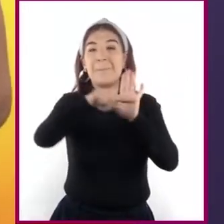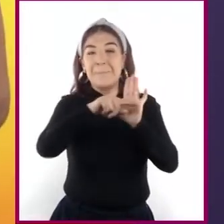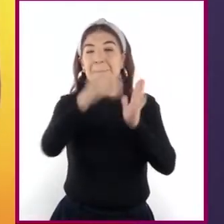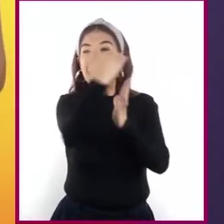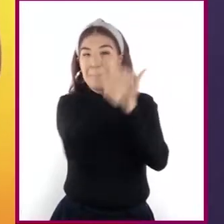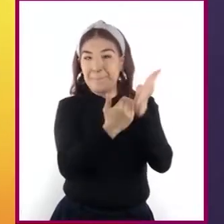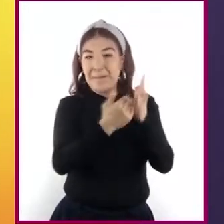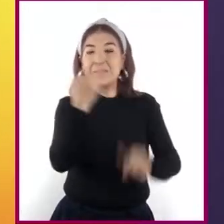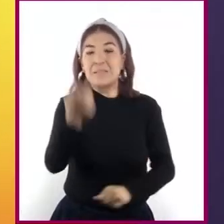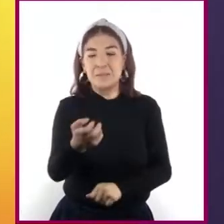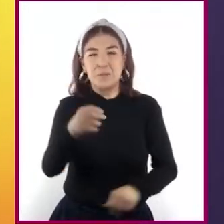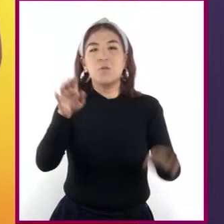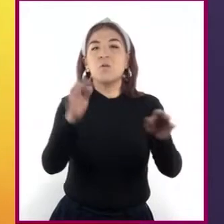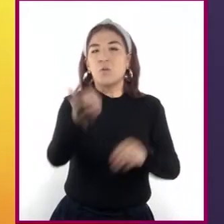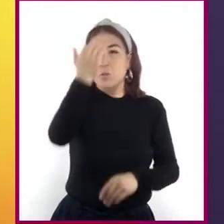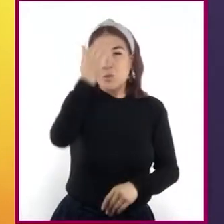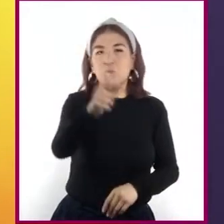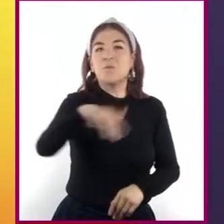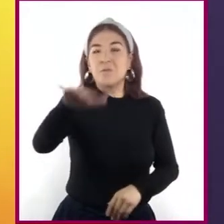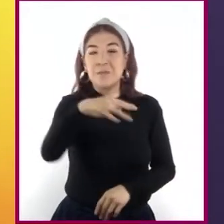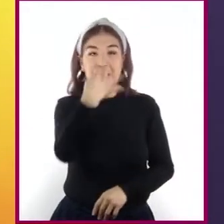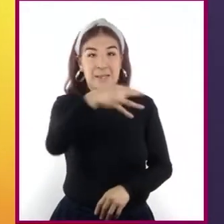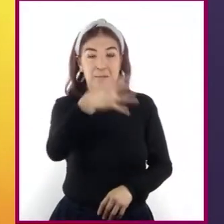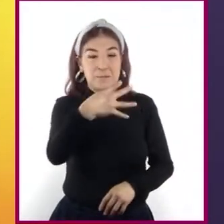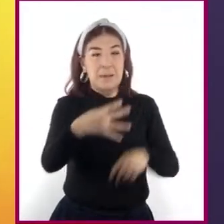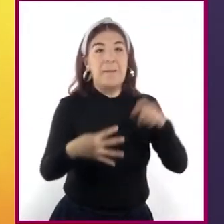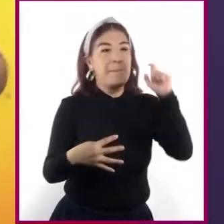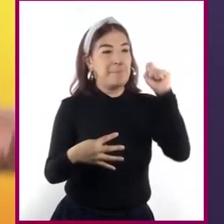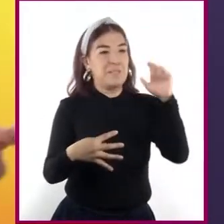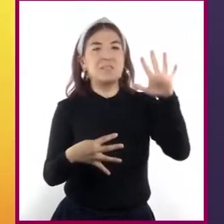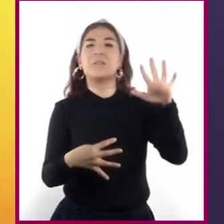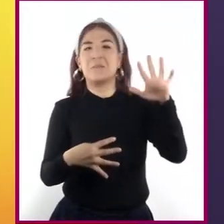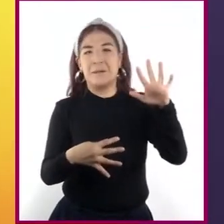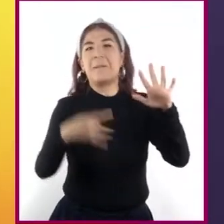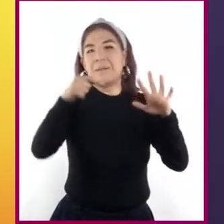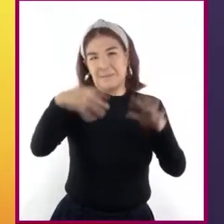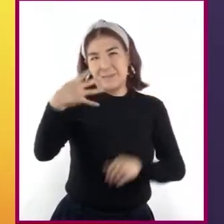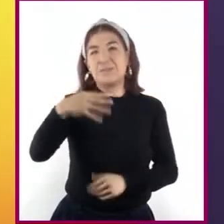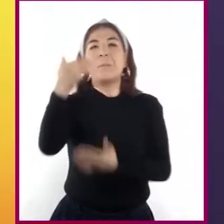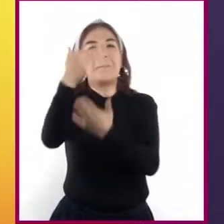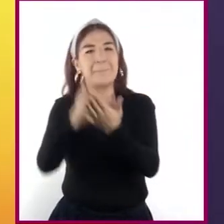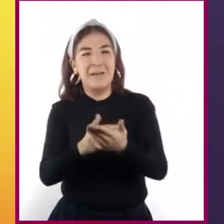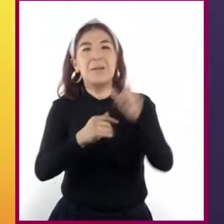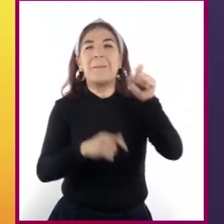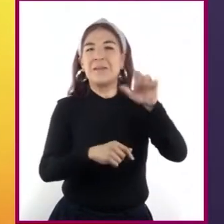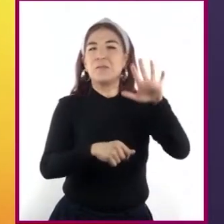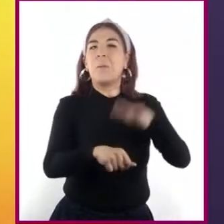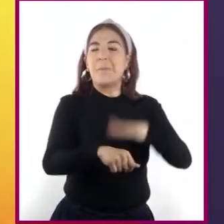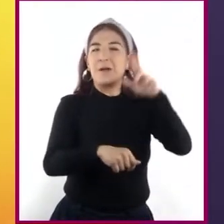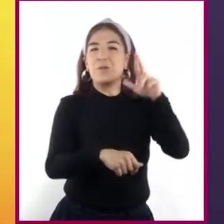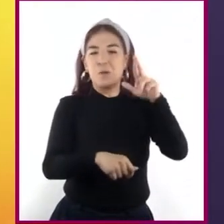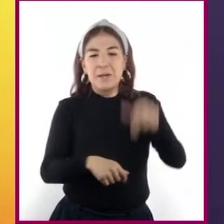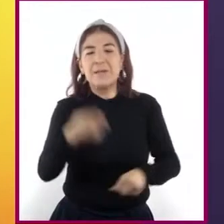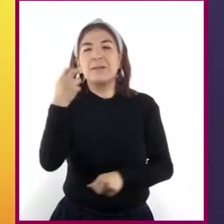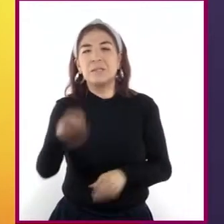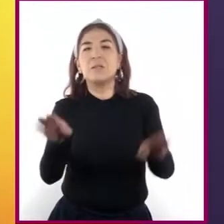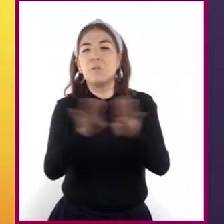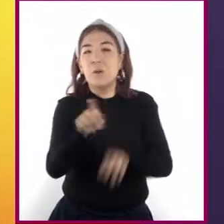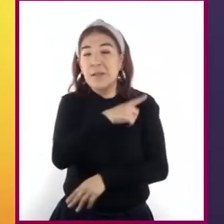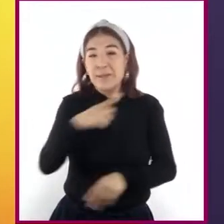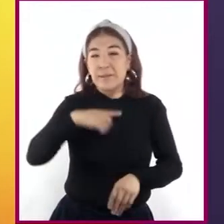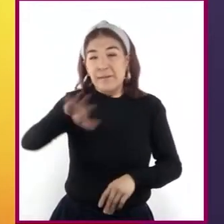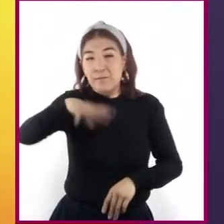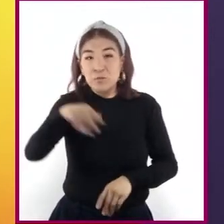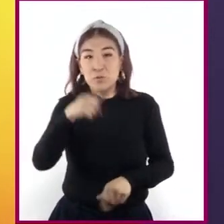sumando conocido, es decir, 14 es menor que 25, entonces tengo que buscar entre los